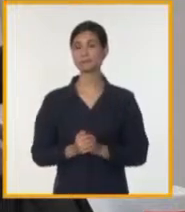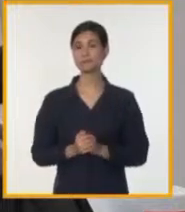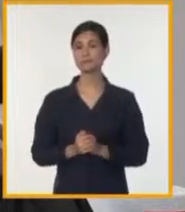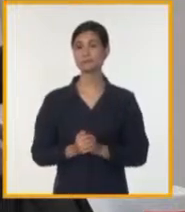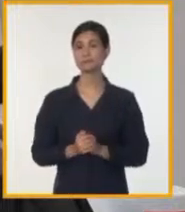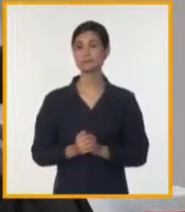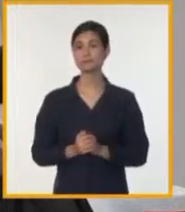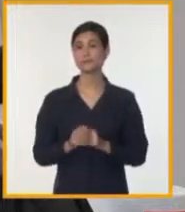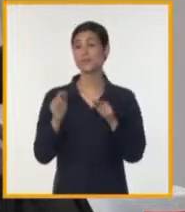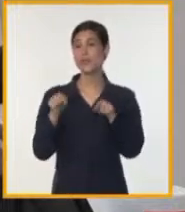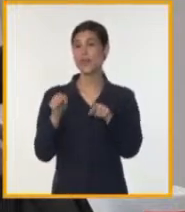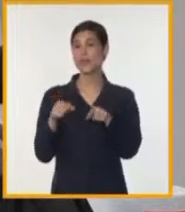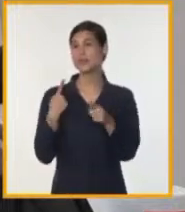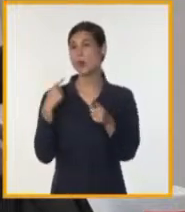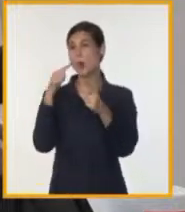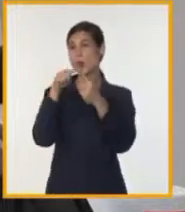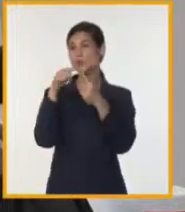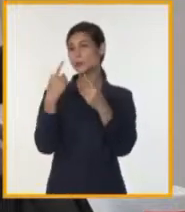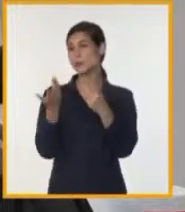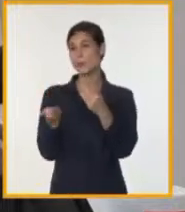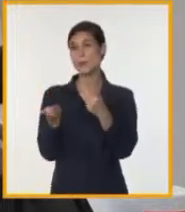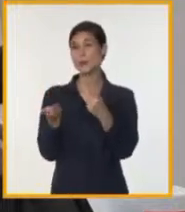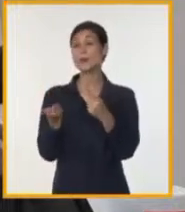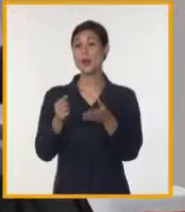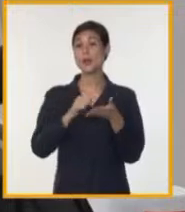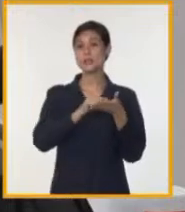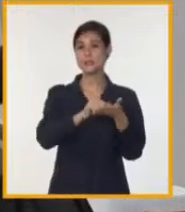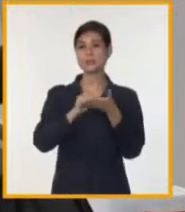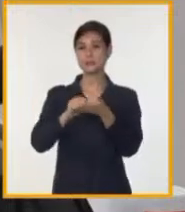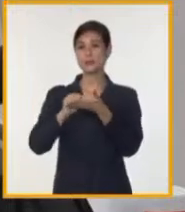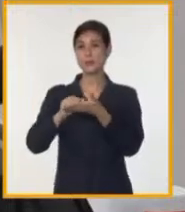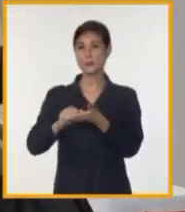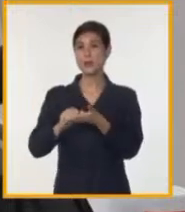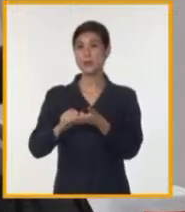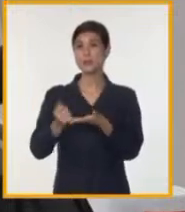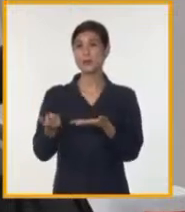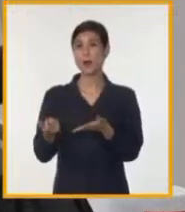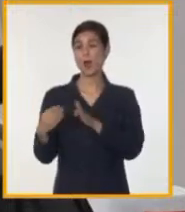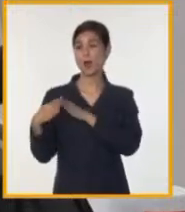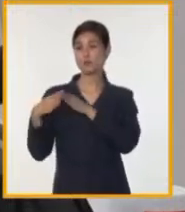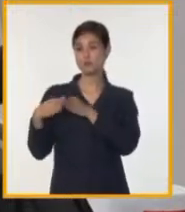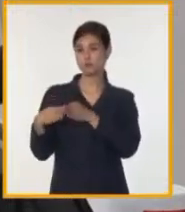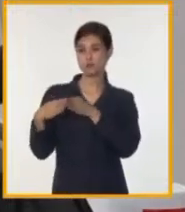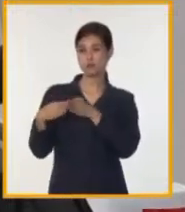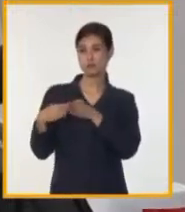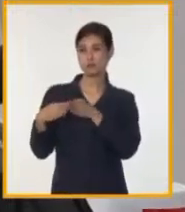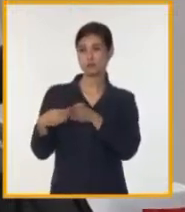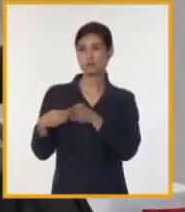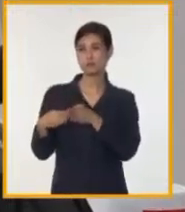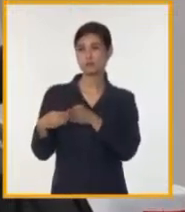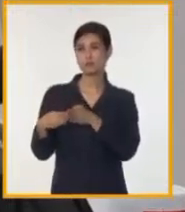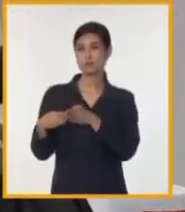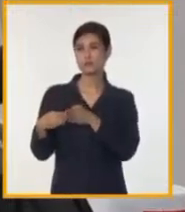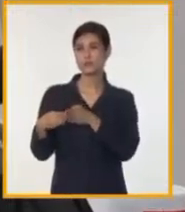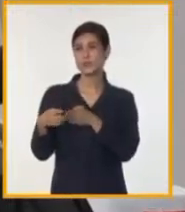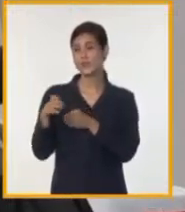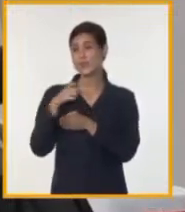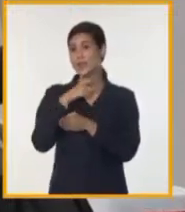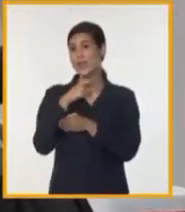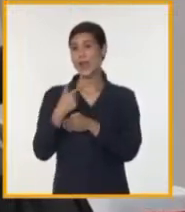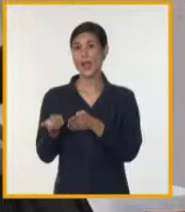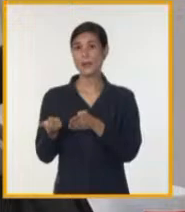como mencionó Oscar, están los servicios que vinculan a la navegación marítima de... El ferry de catamarán.